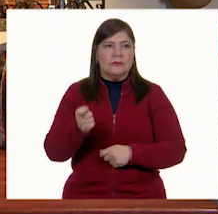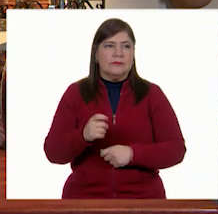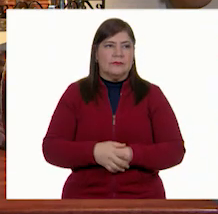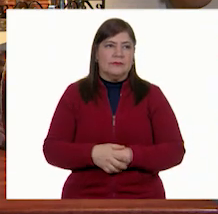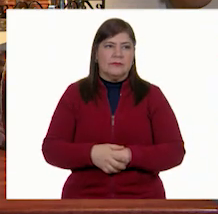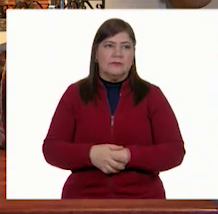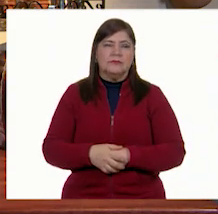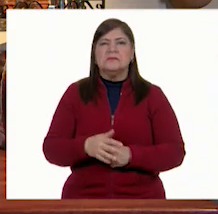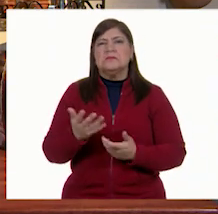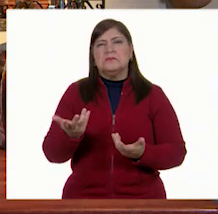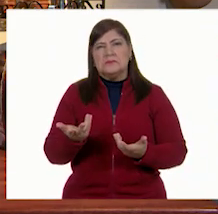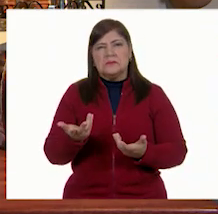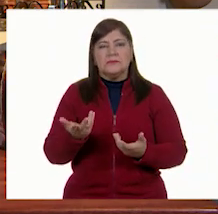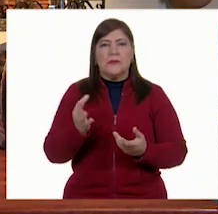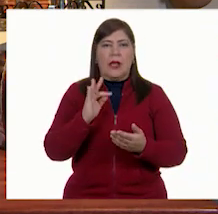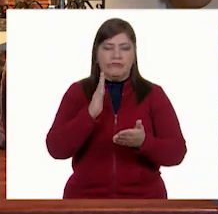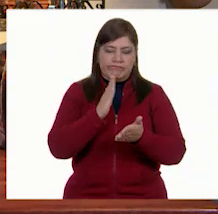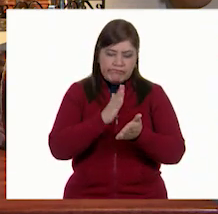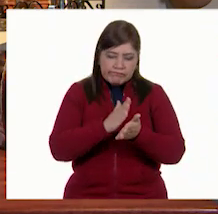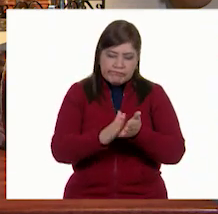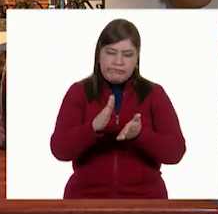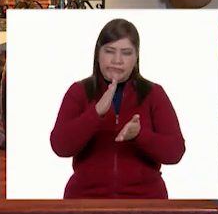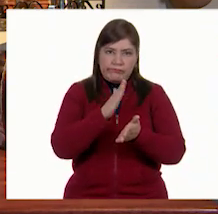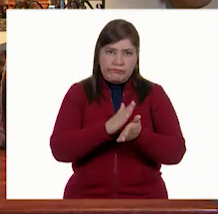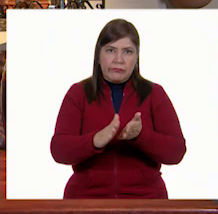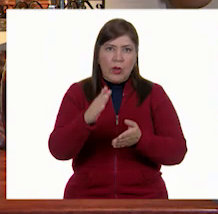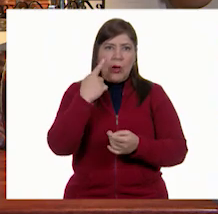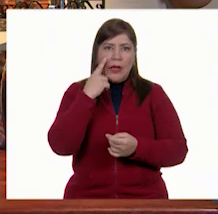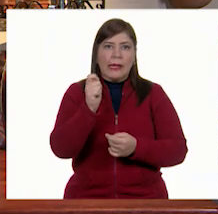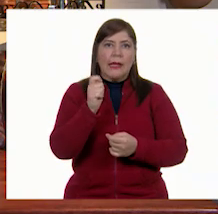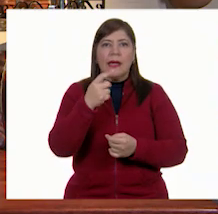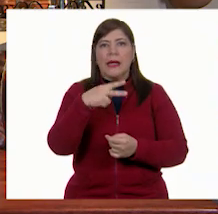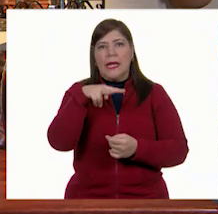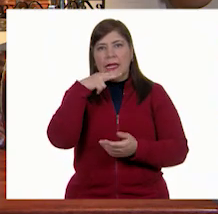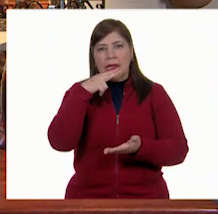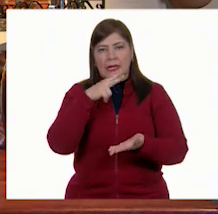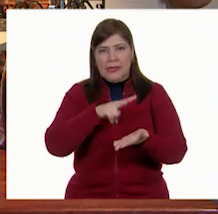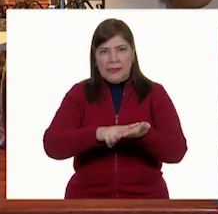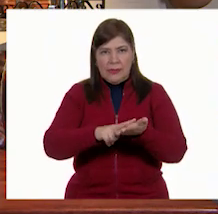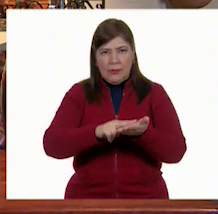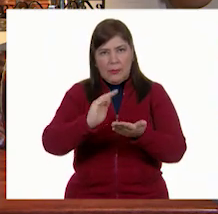pues unas rebanadas de aguacate.